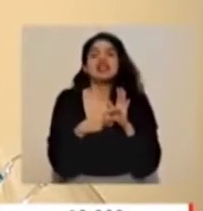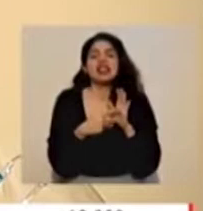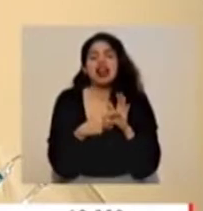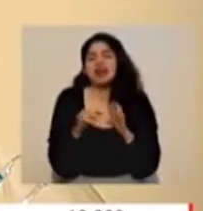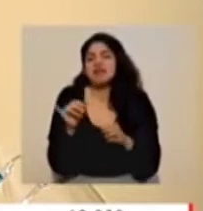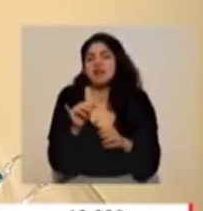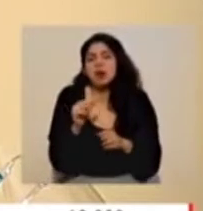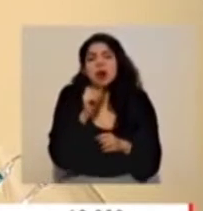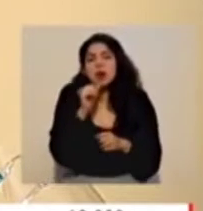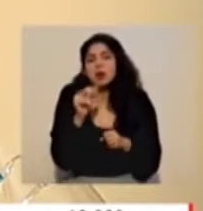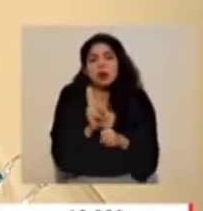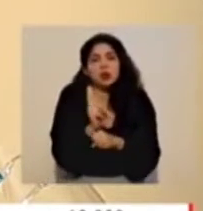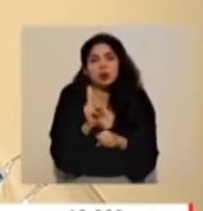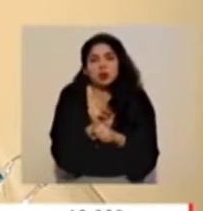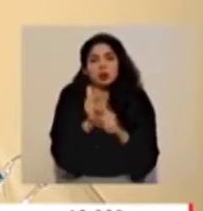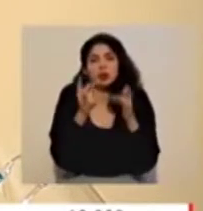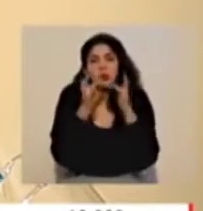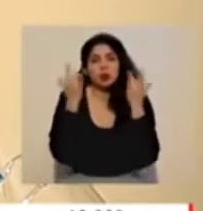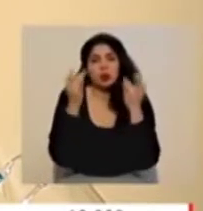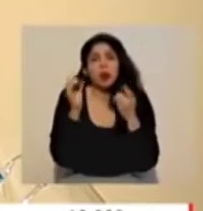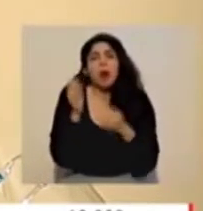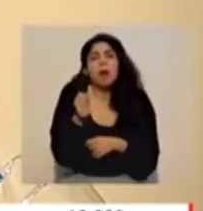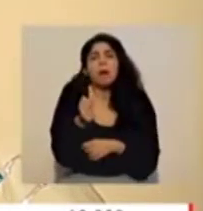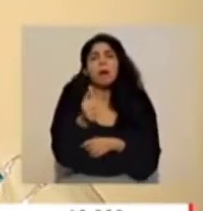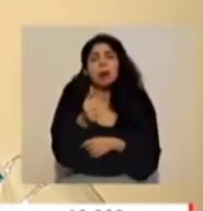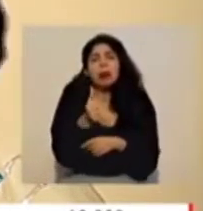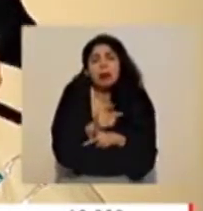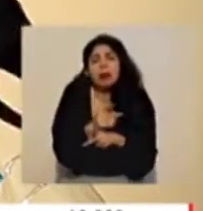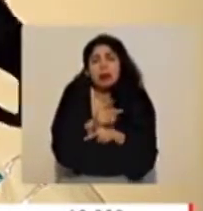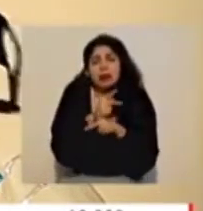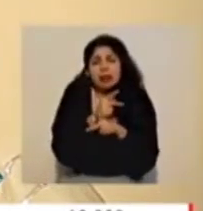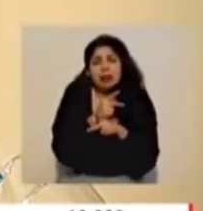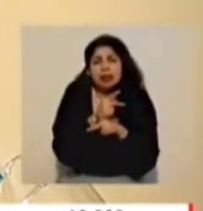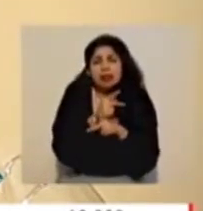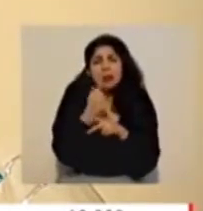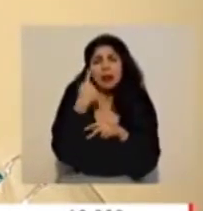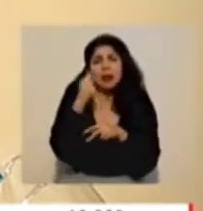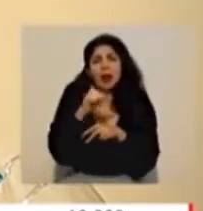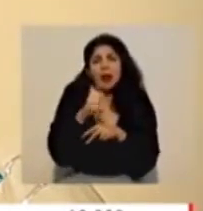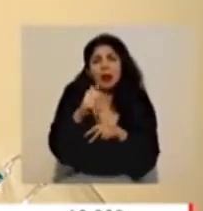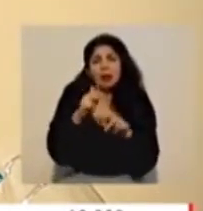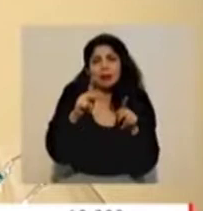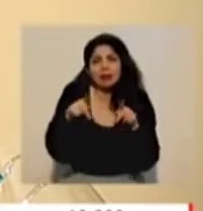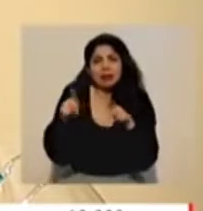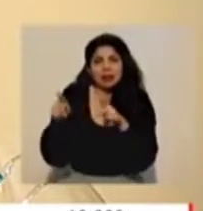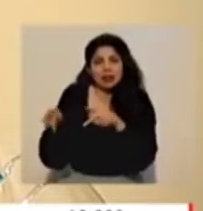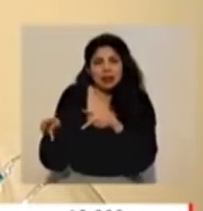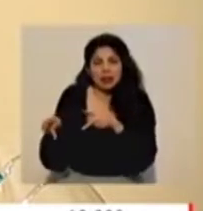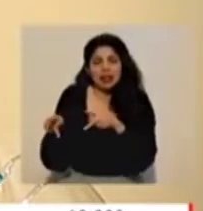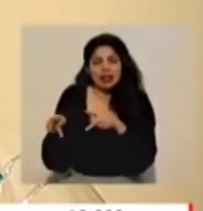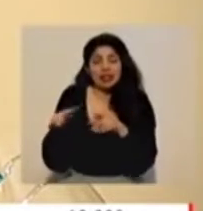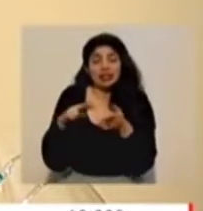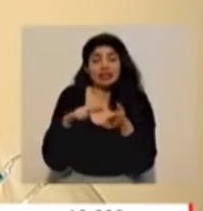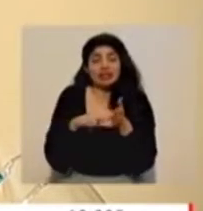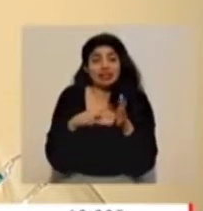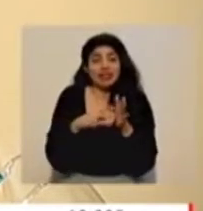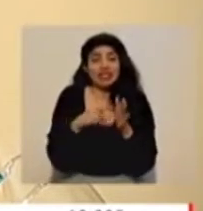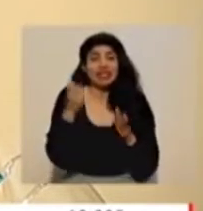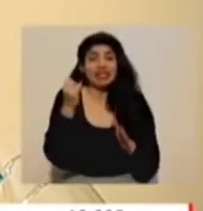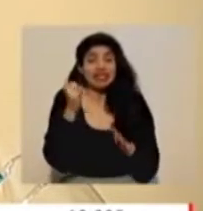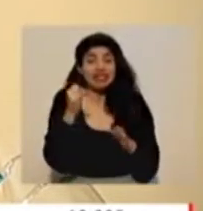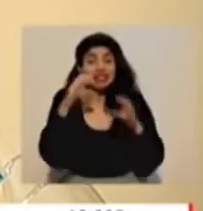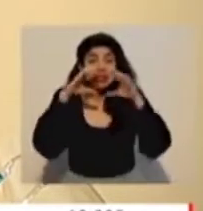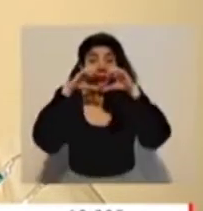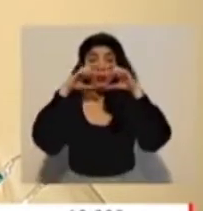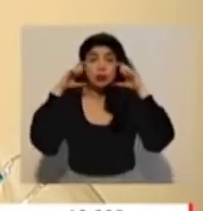que si no estuviera usándola, o muy poca la protección que le está dando a las demás personas. Entonces, incluso si son